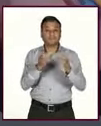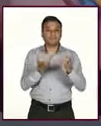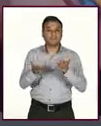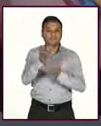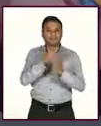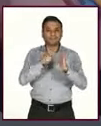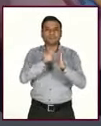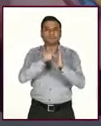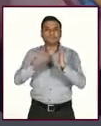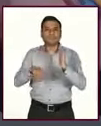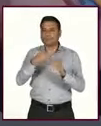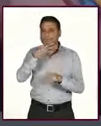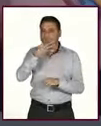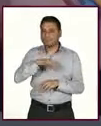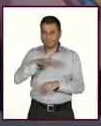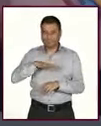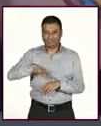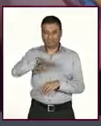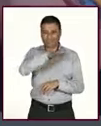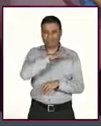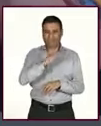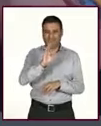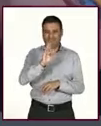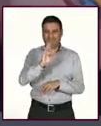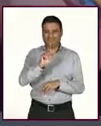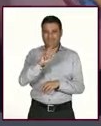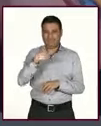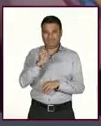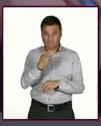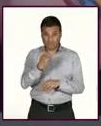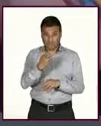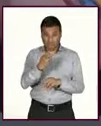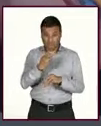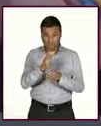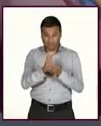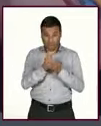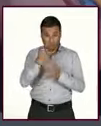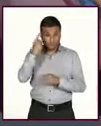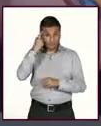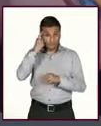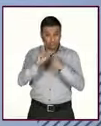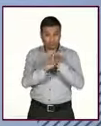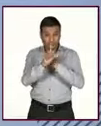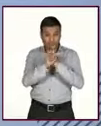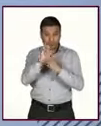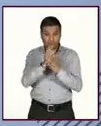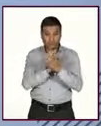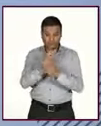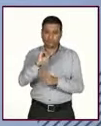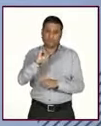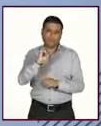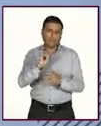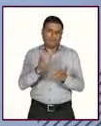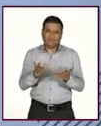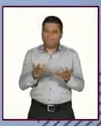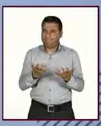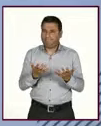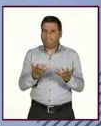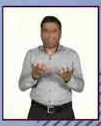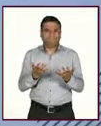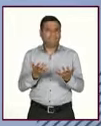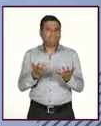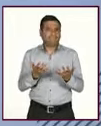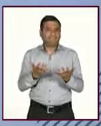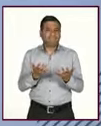fiesta del barrio es una forma de evitar problemas de salud mental? Sí, todo el mundo tenemos, o sea,